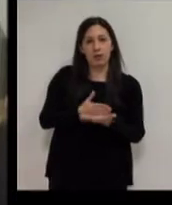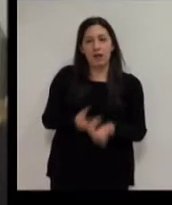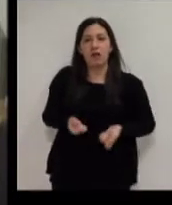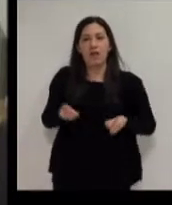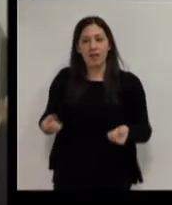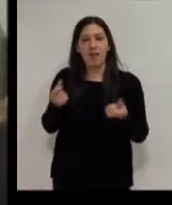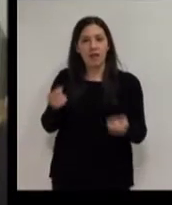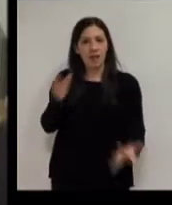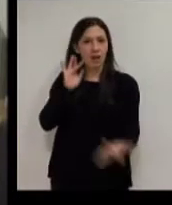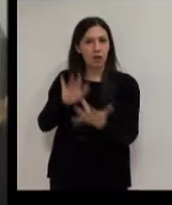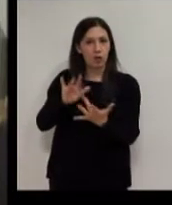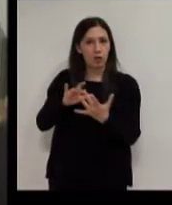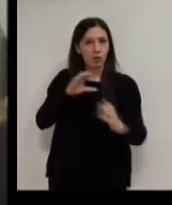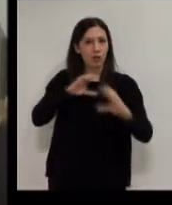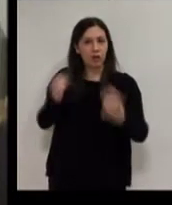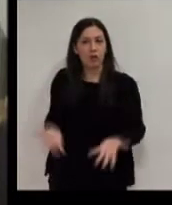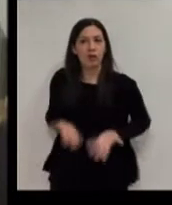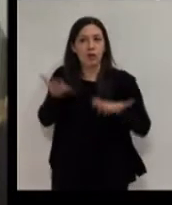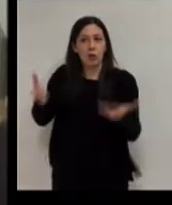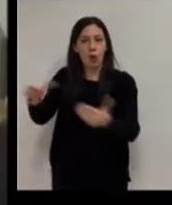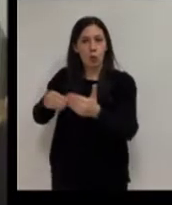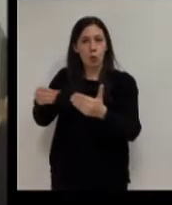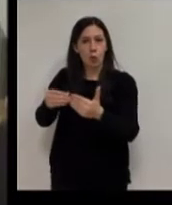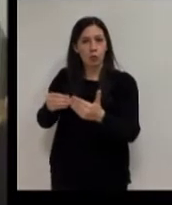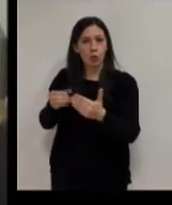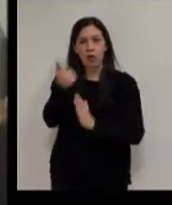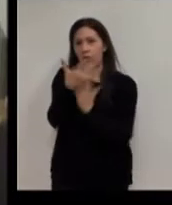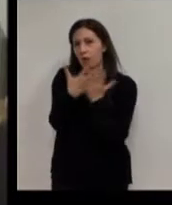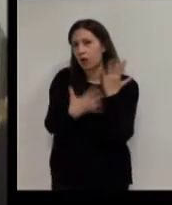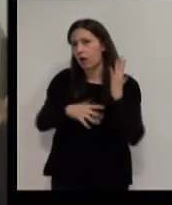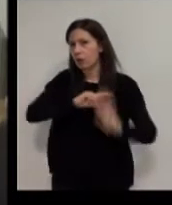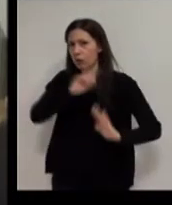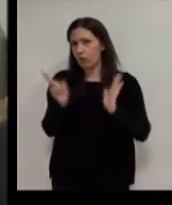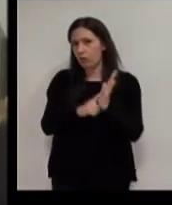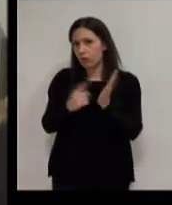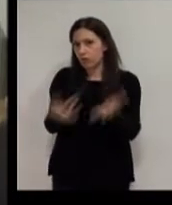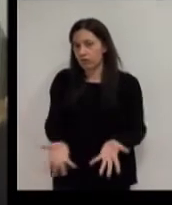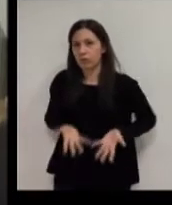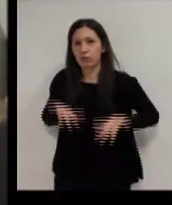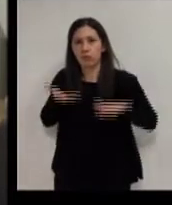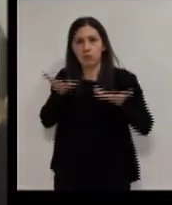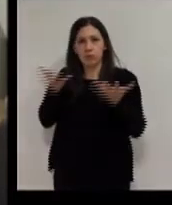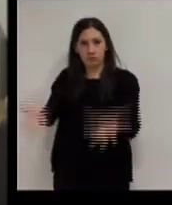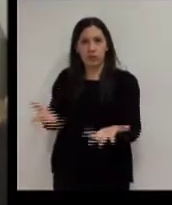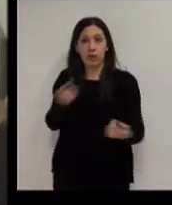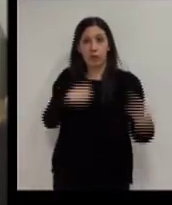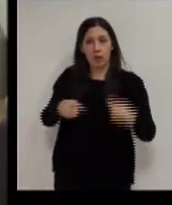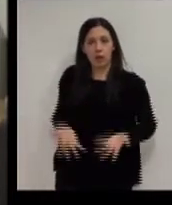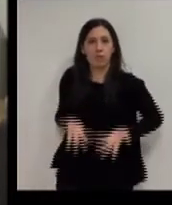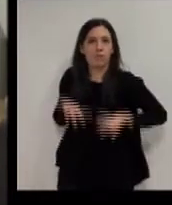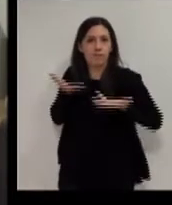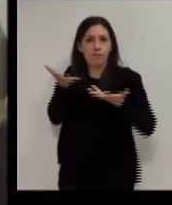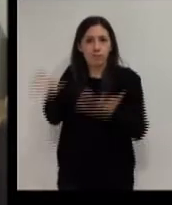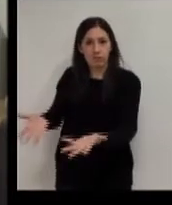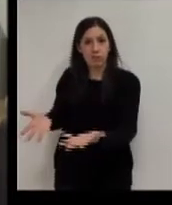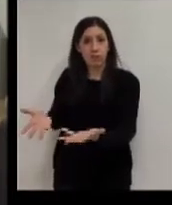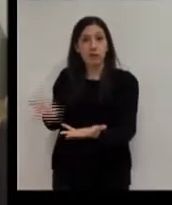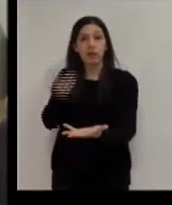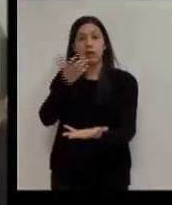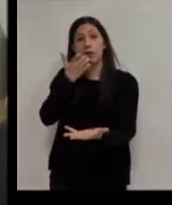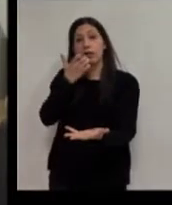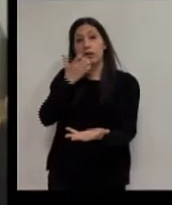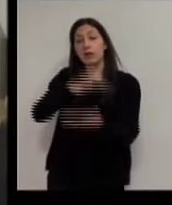proporcionar comunicación, el poner a disposición del cliente toda la oferta que le ofrece el mercado. y en el